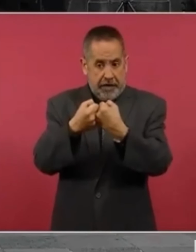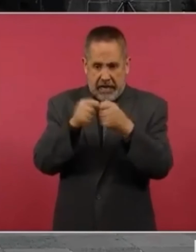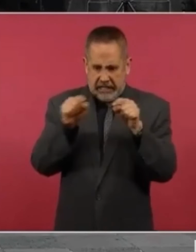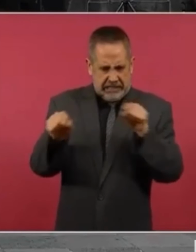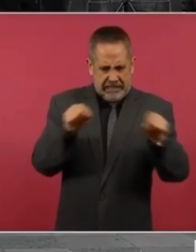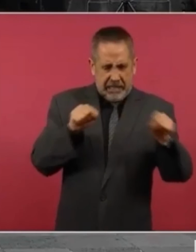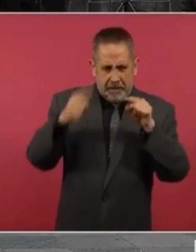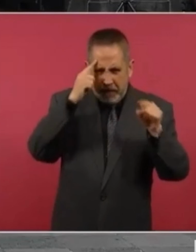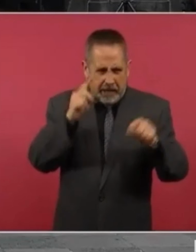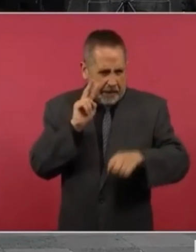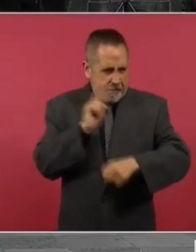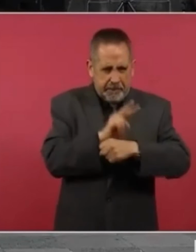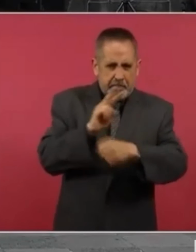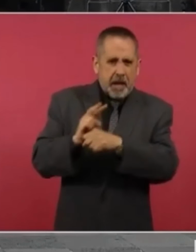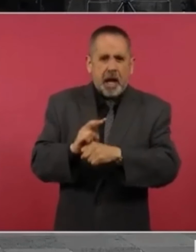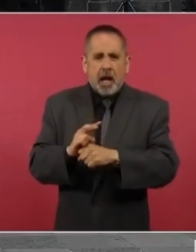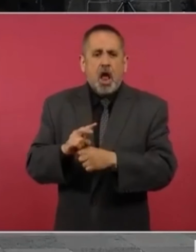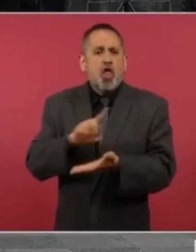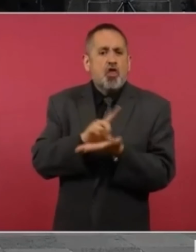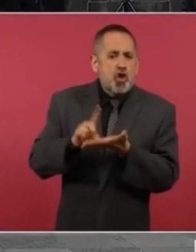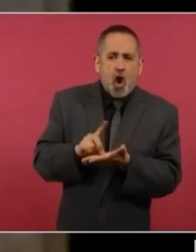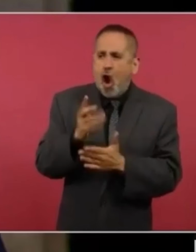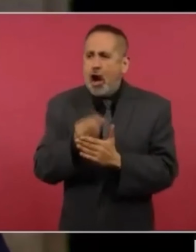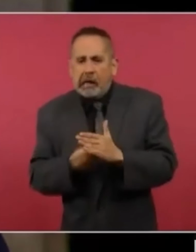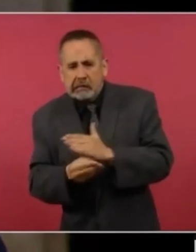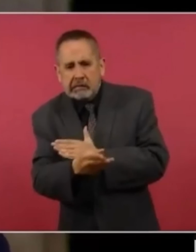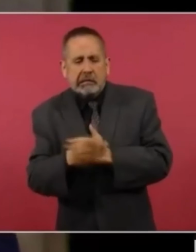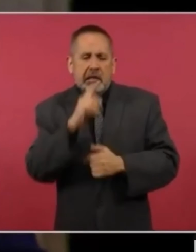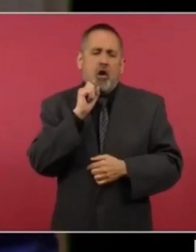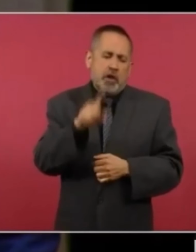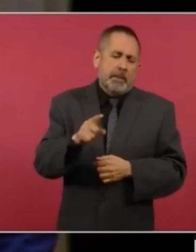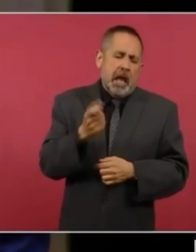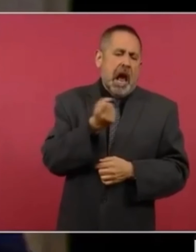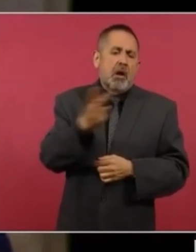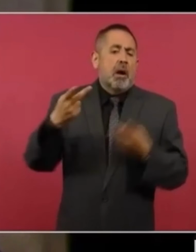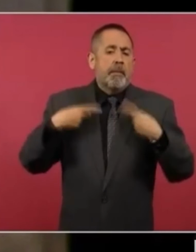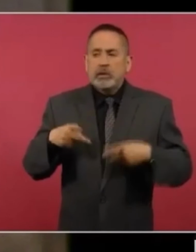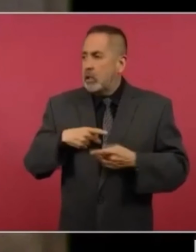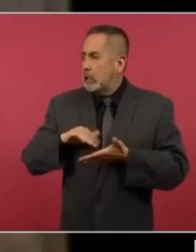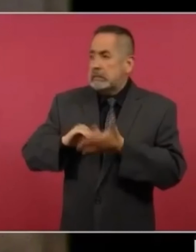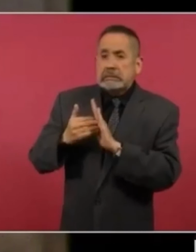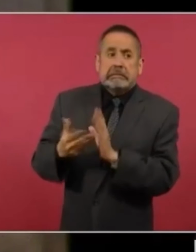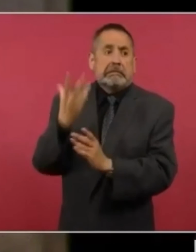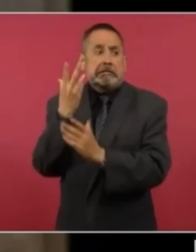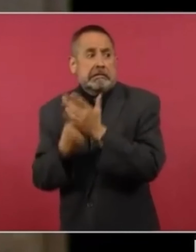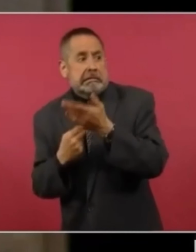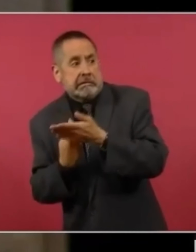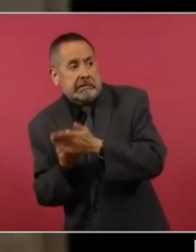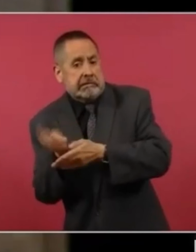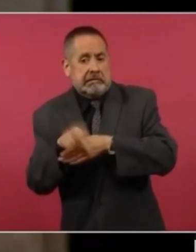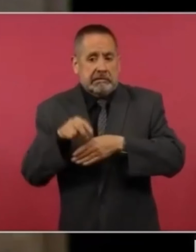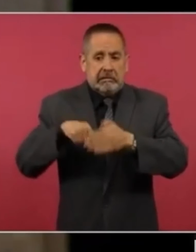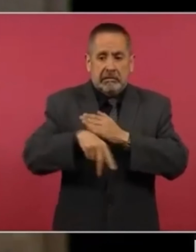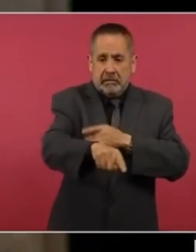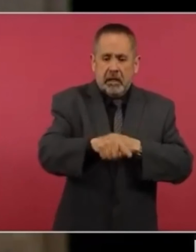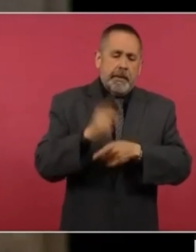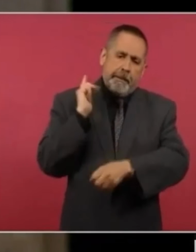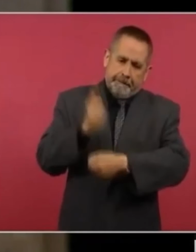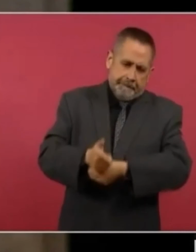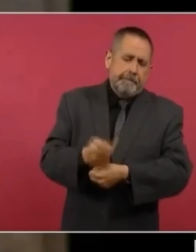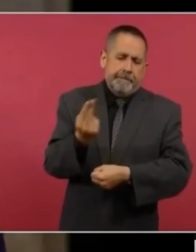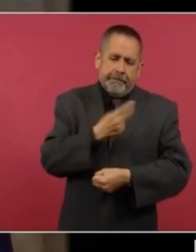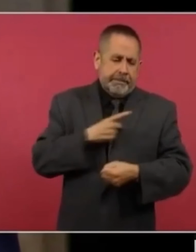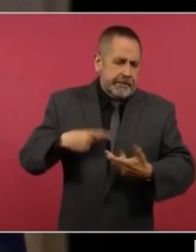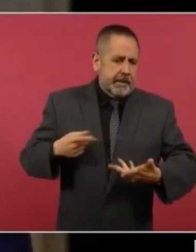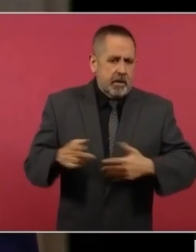para interceptar contrabando y drogas ilegales y también la trata o el contrabando de personas, el tráfico de personas. Tenemos la